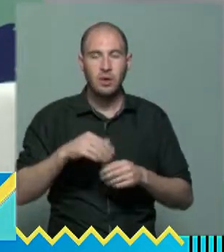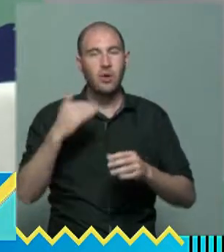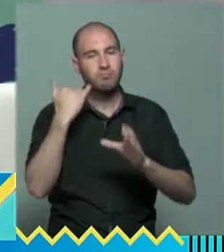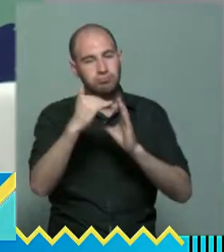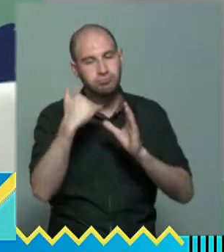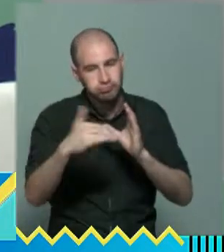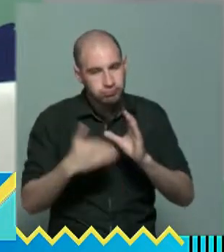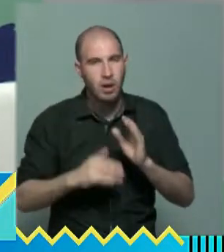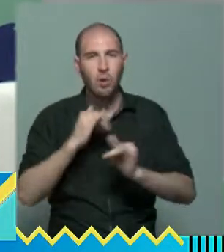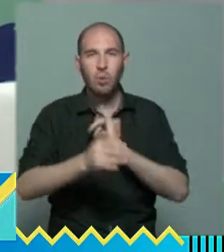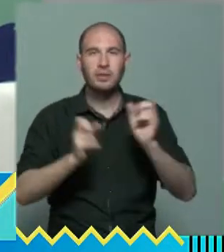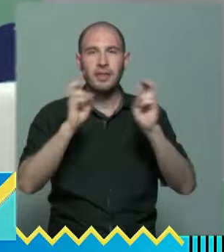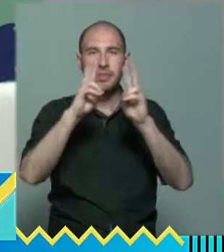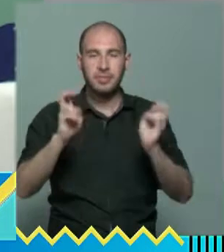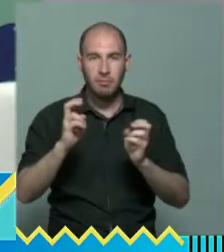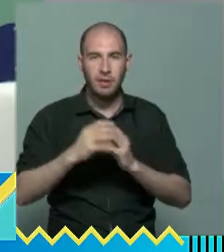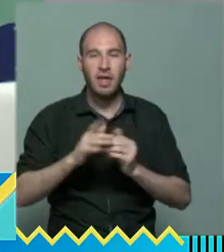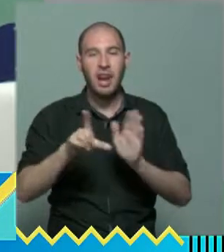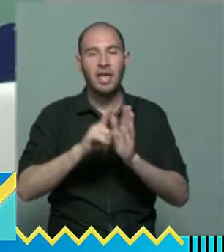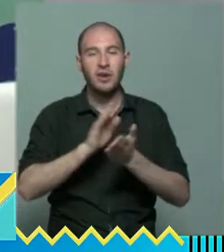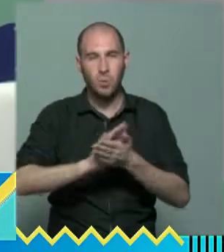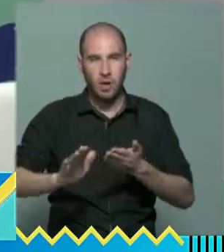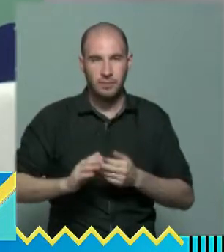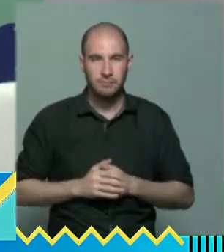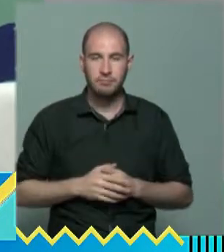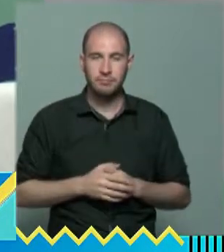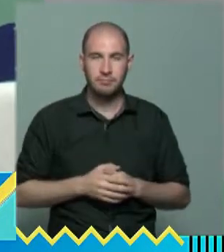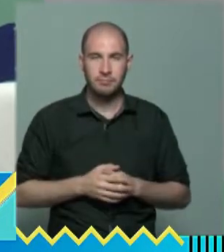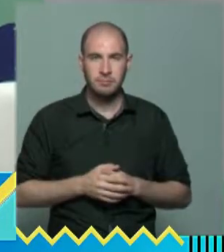dando a conocer los contenidos de esta nueva ley, ¿no? Que importan